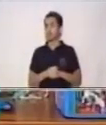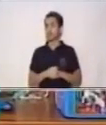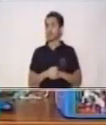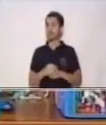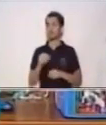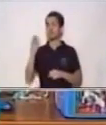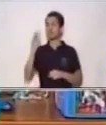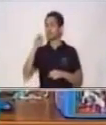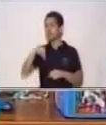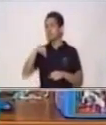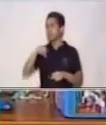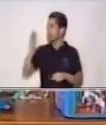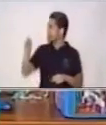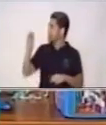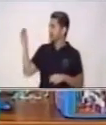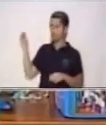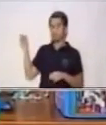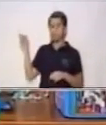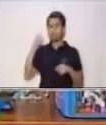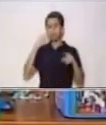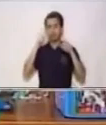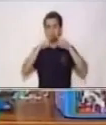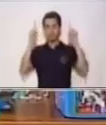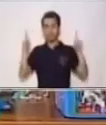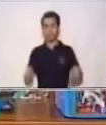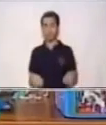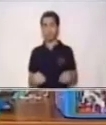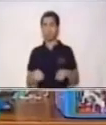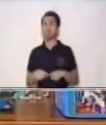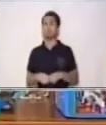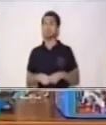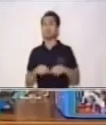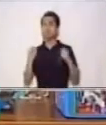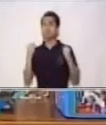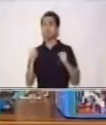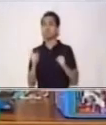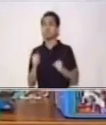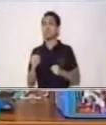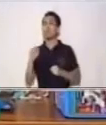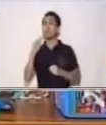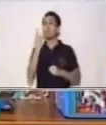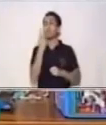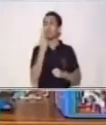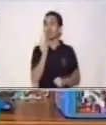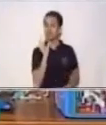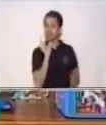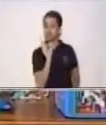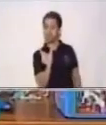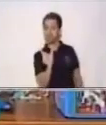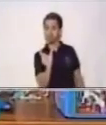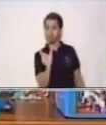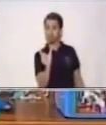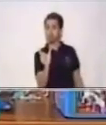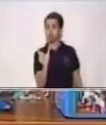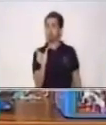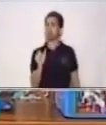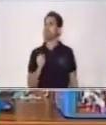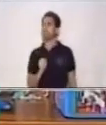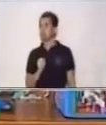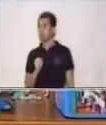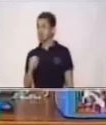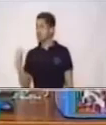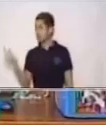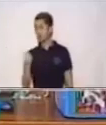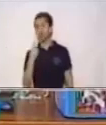área para acá y vamos a formar la primer familia silábica. Así como todos nosotros